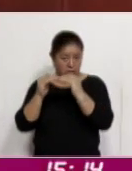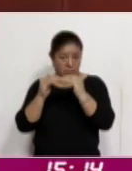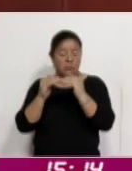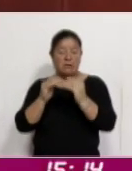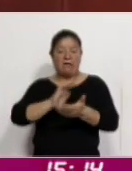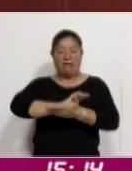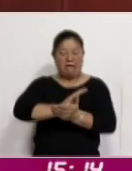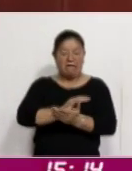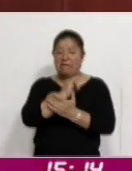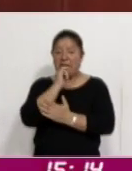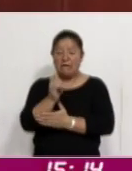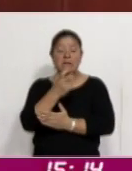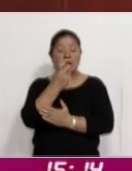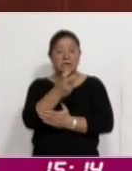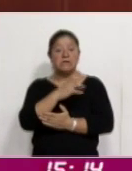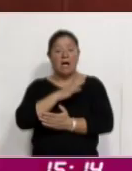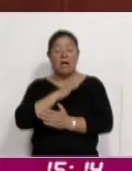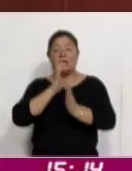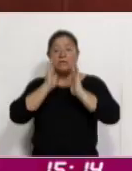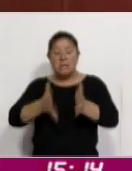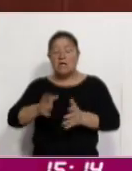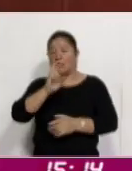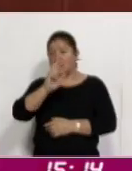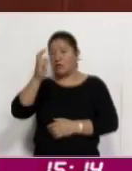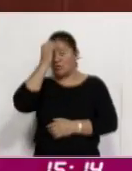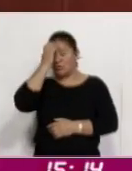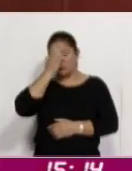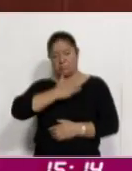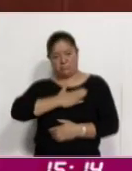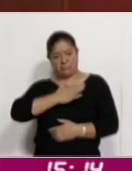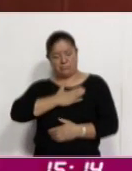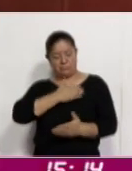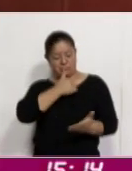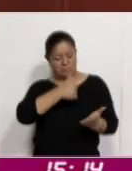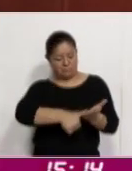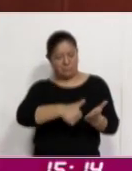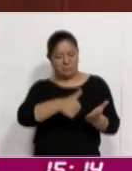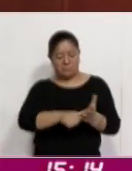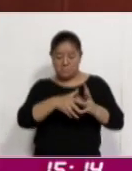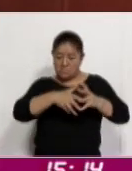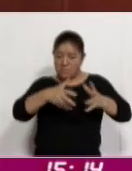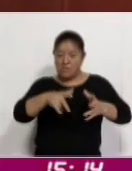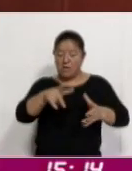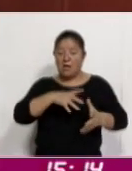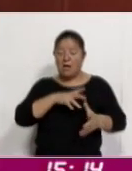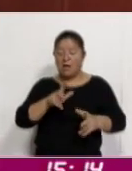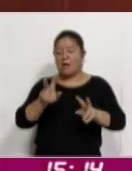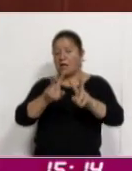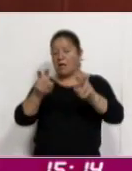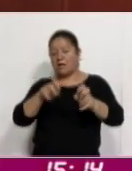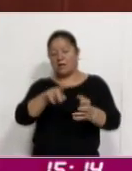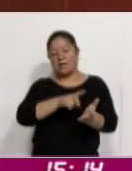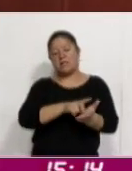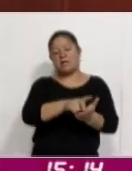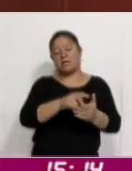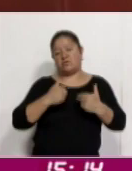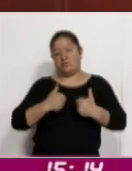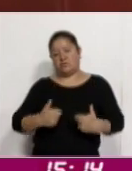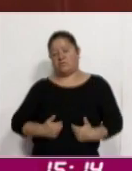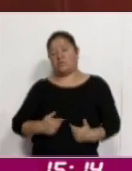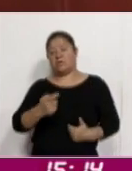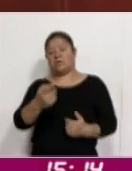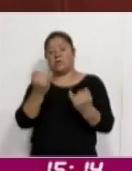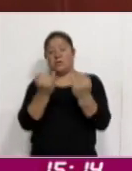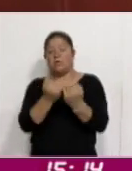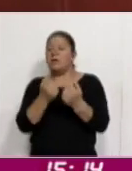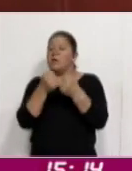constitucional y convencional ampliamente reconocido en nuestra Carta Magna, en los tratados internacionales en materia de derechos humanos y en diversas leyes, asimismo